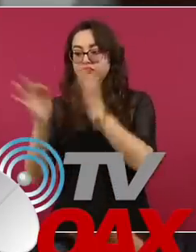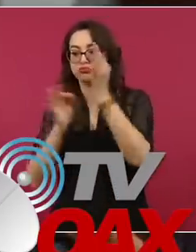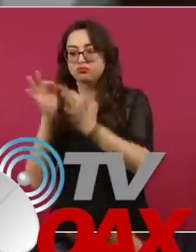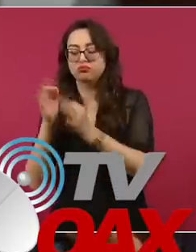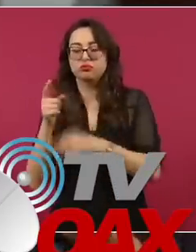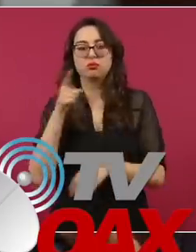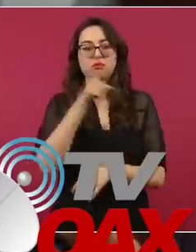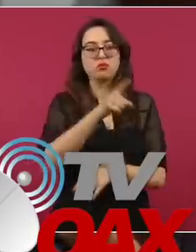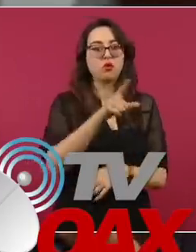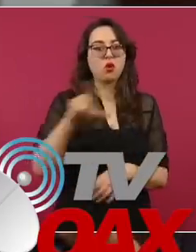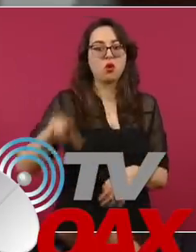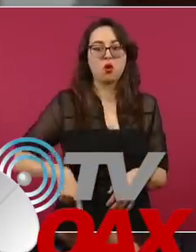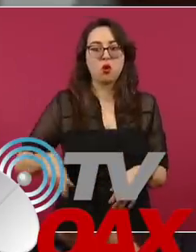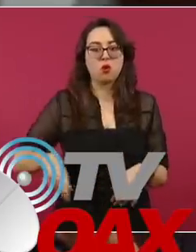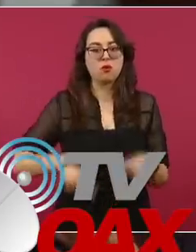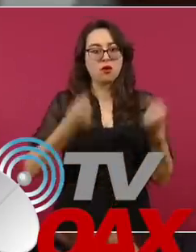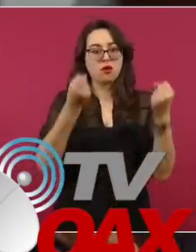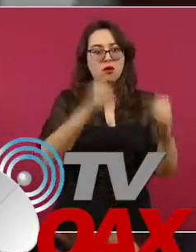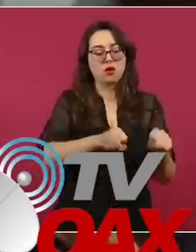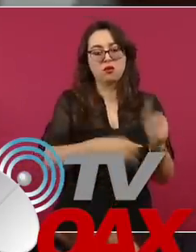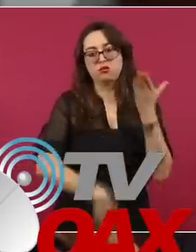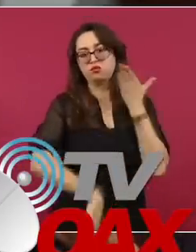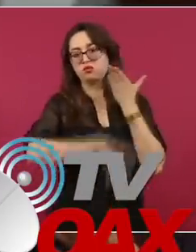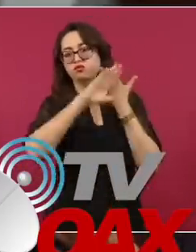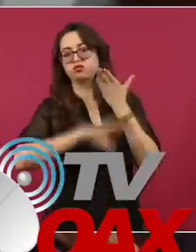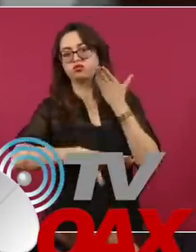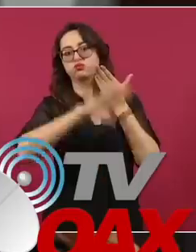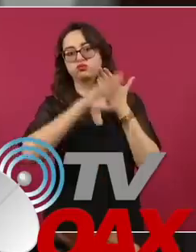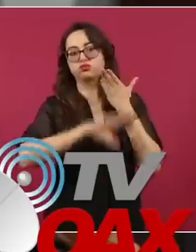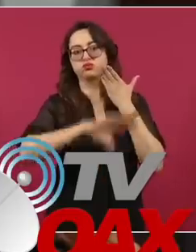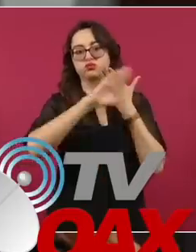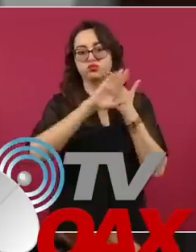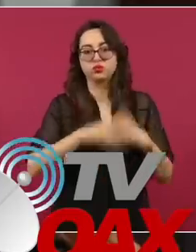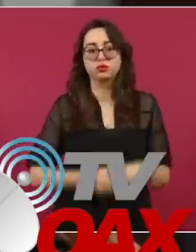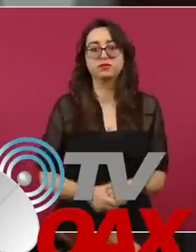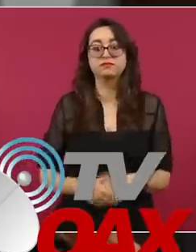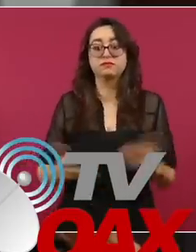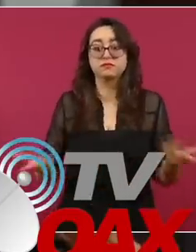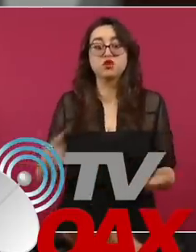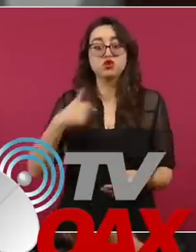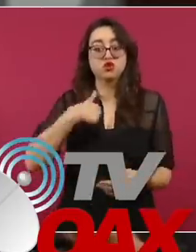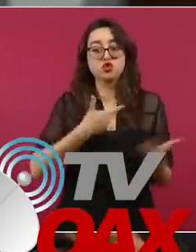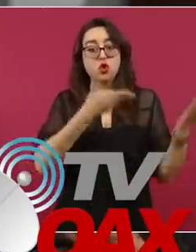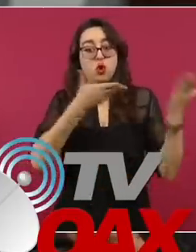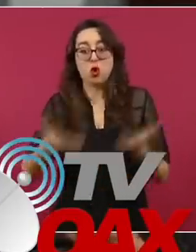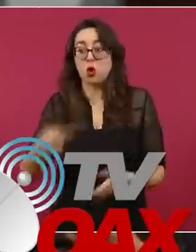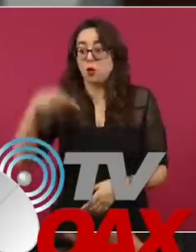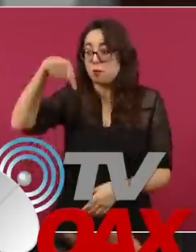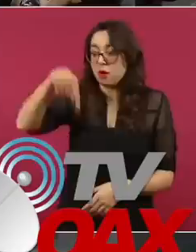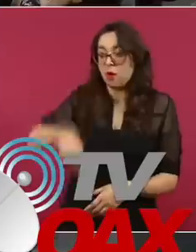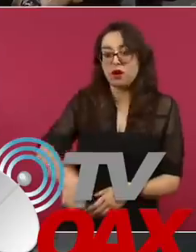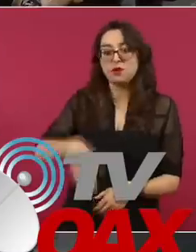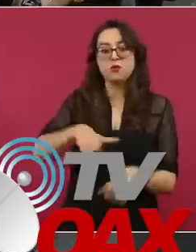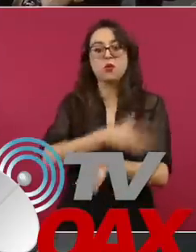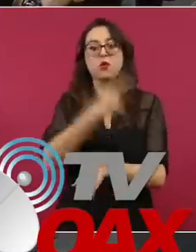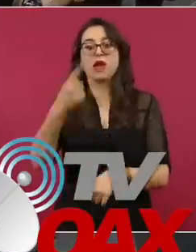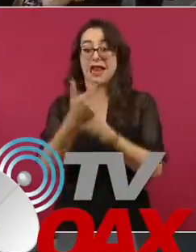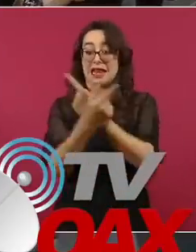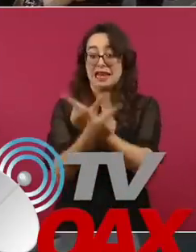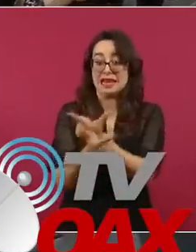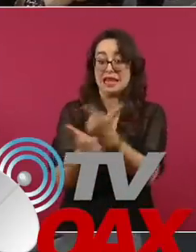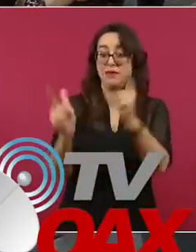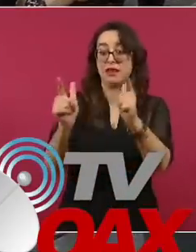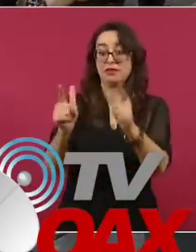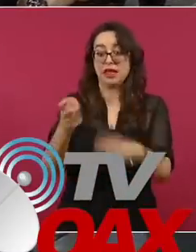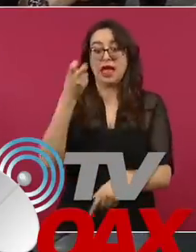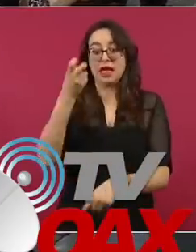aquí, porque donde está la libertad, ahí está mi patria. Y con el perdón de los mexicanos, le digo que esta es mi